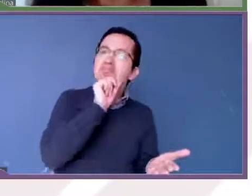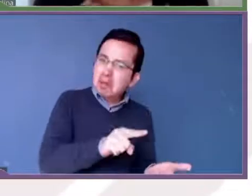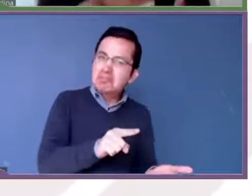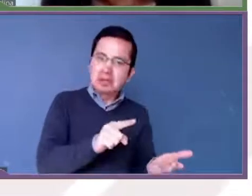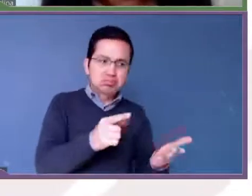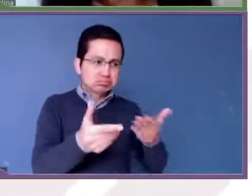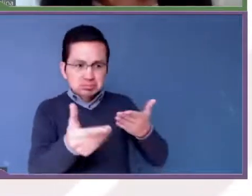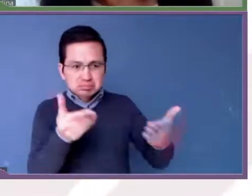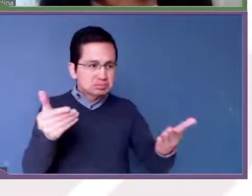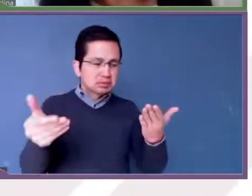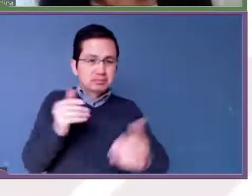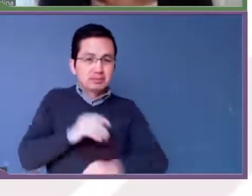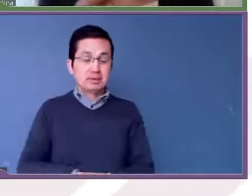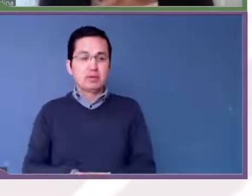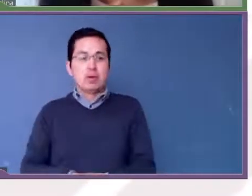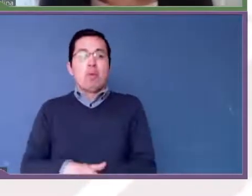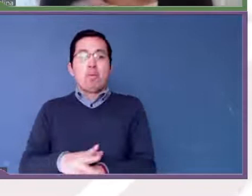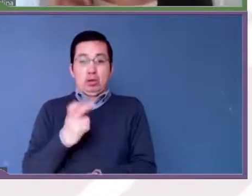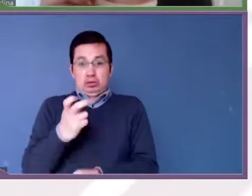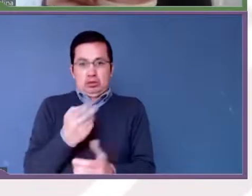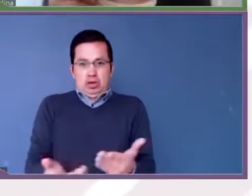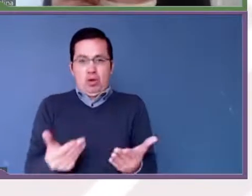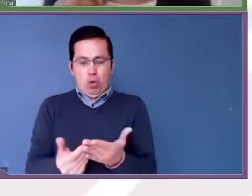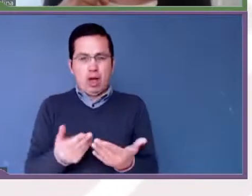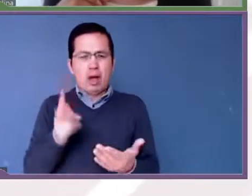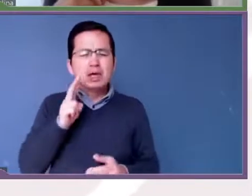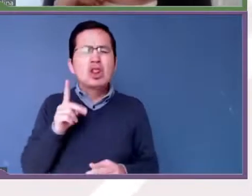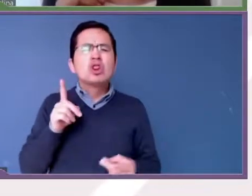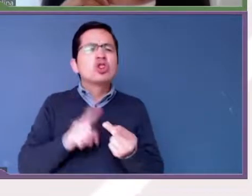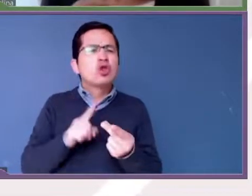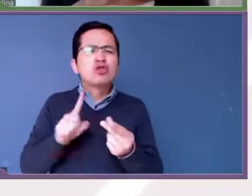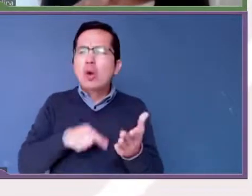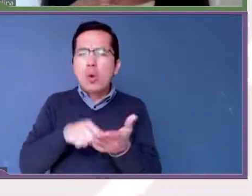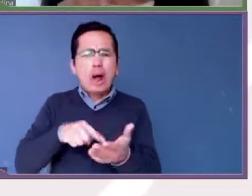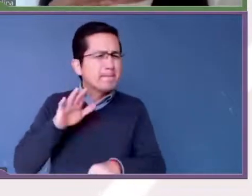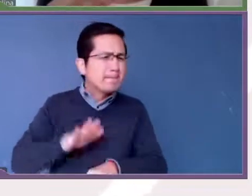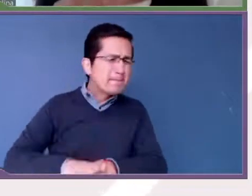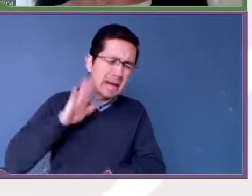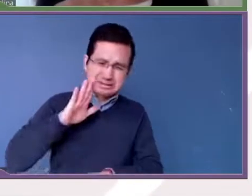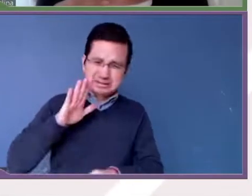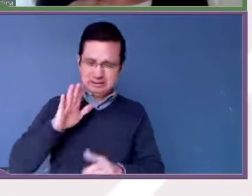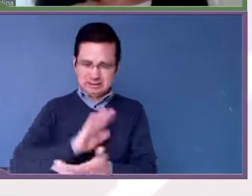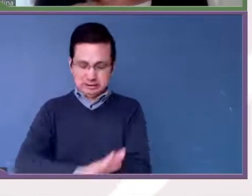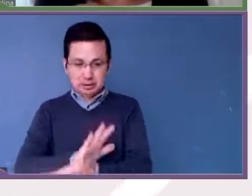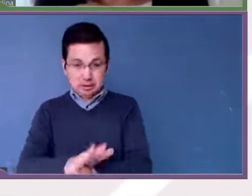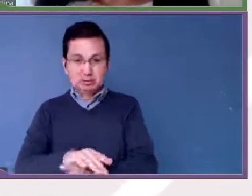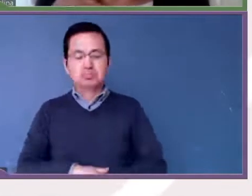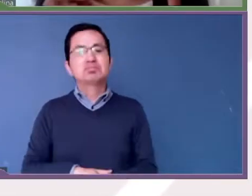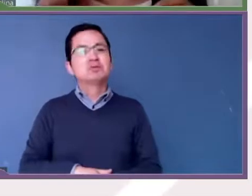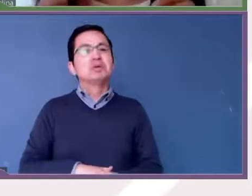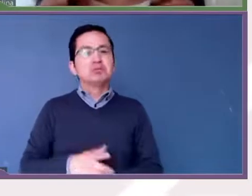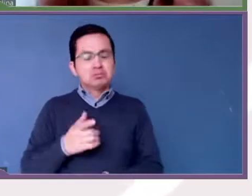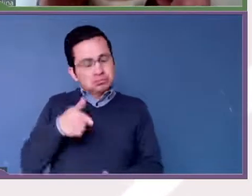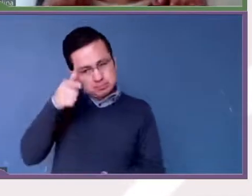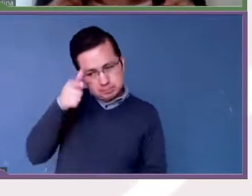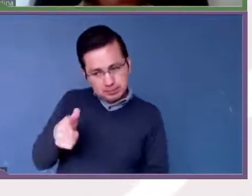vislumbrar precisamente cómo las personas indígenas y